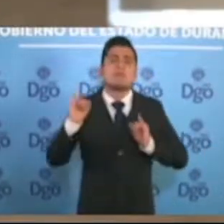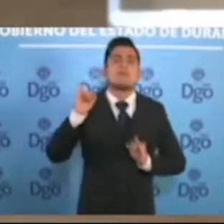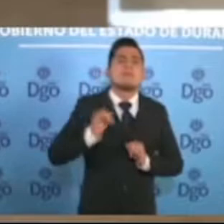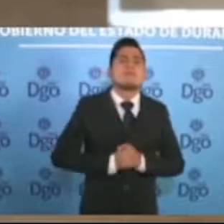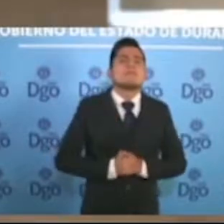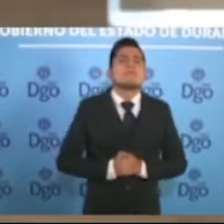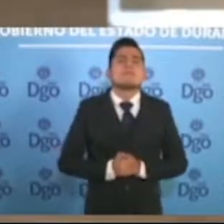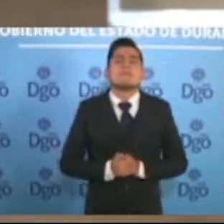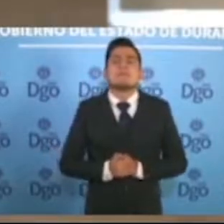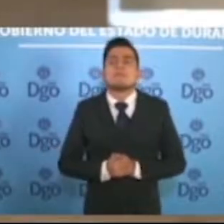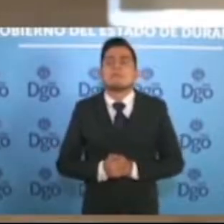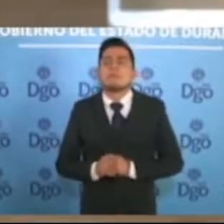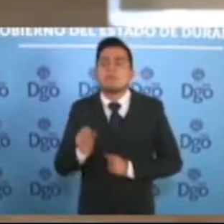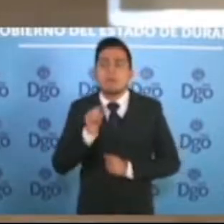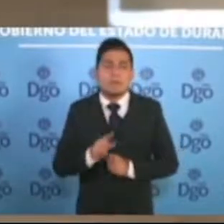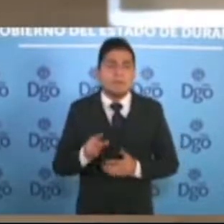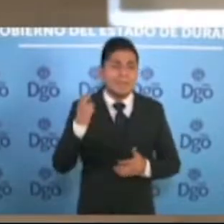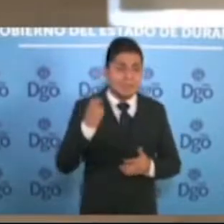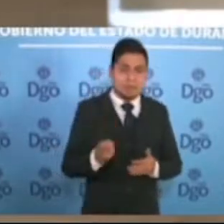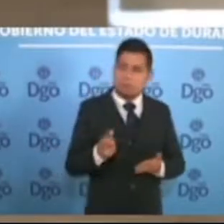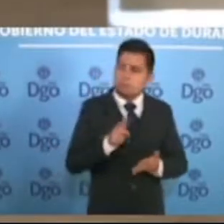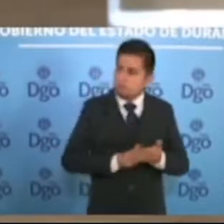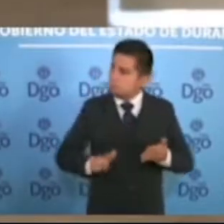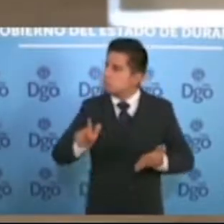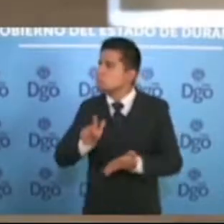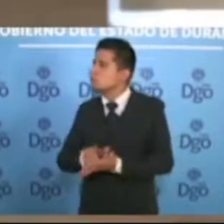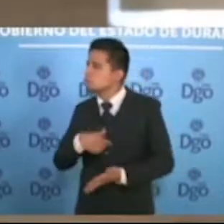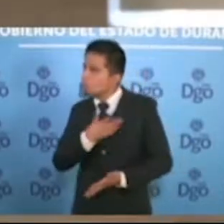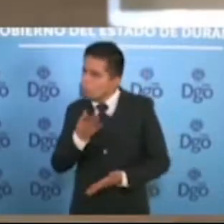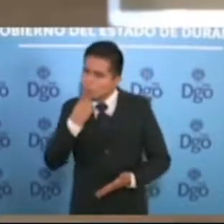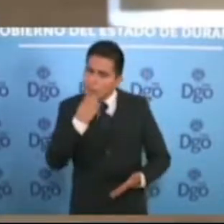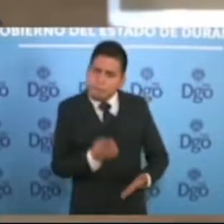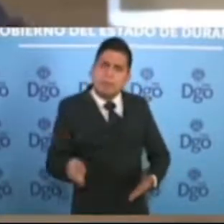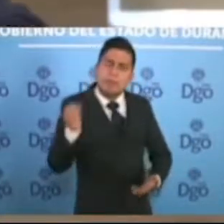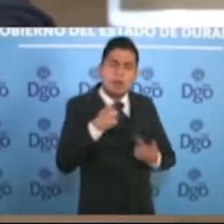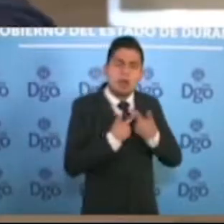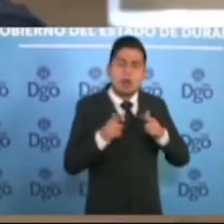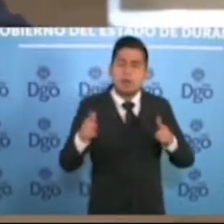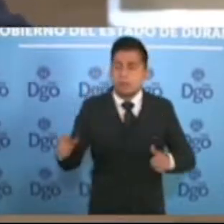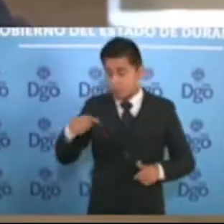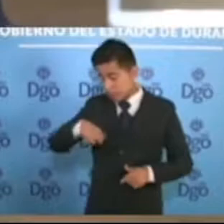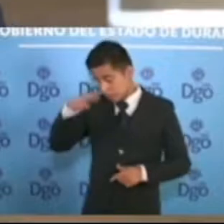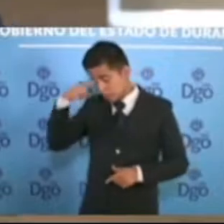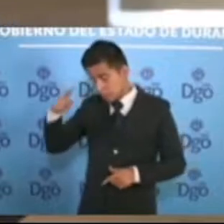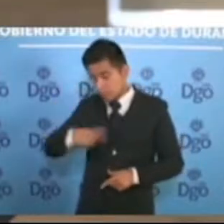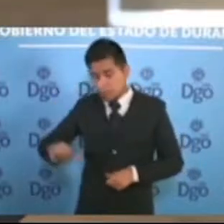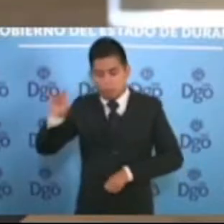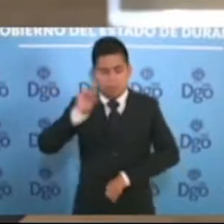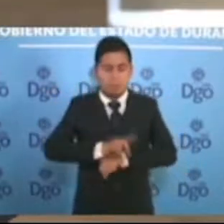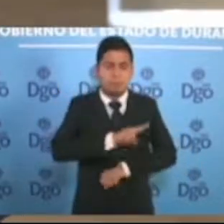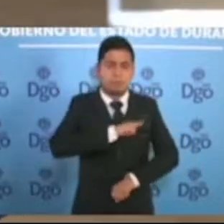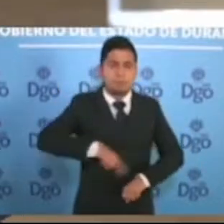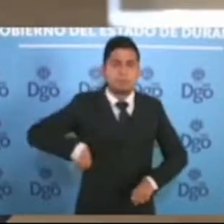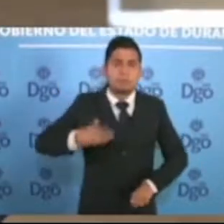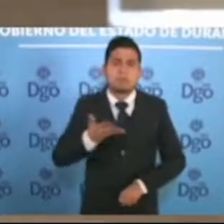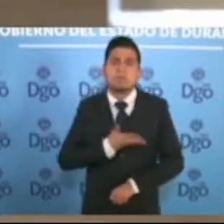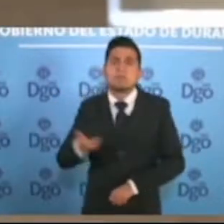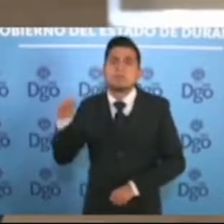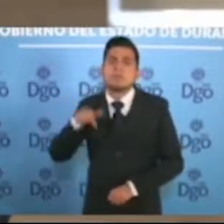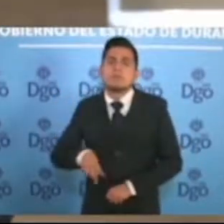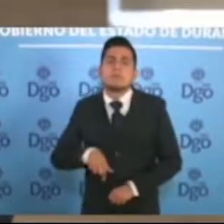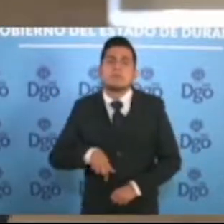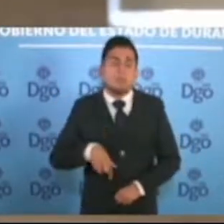y con la democracia y con la libertad del México que hoy disfrutamos. Durango